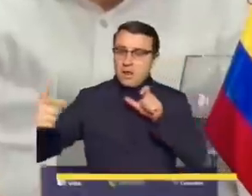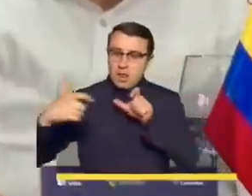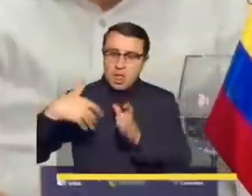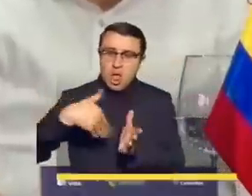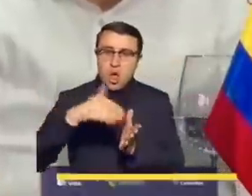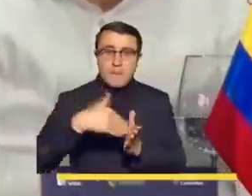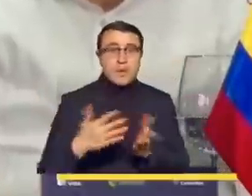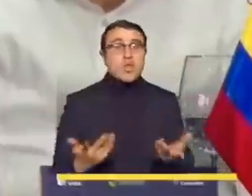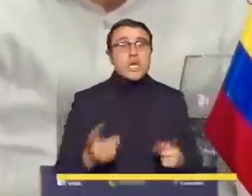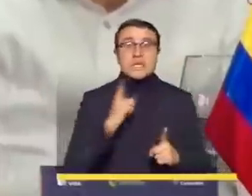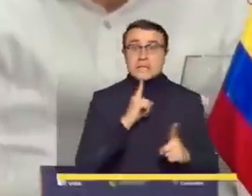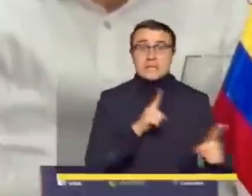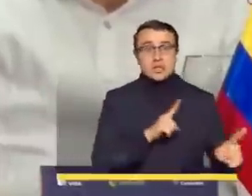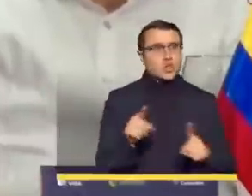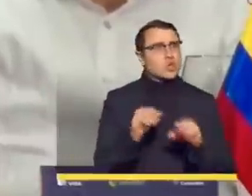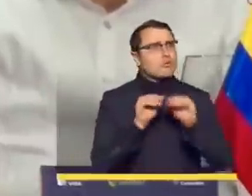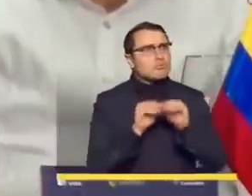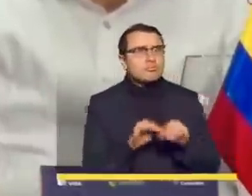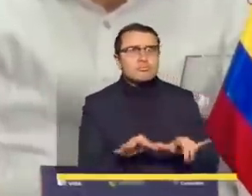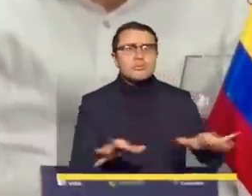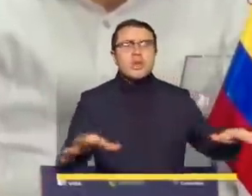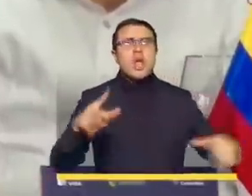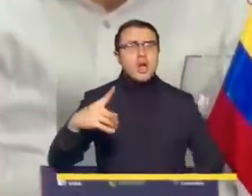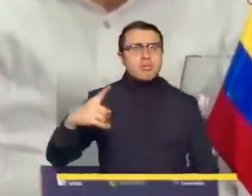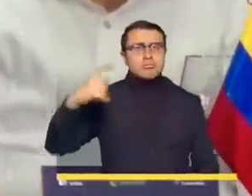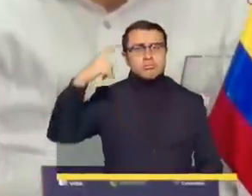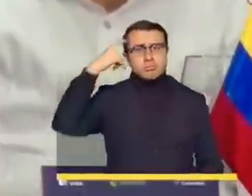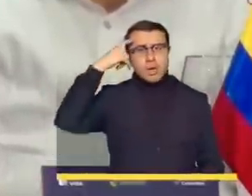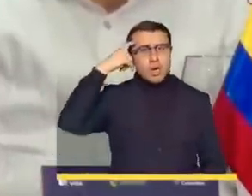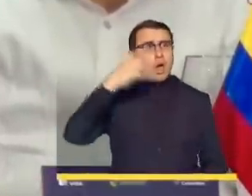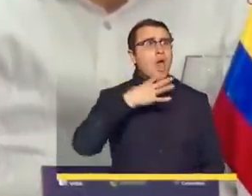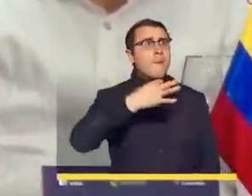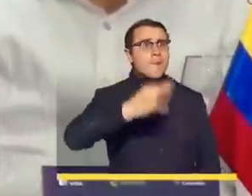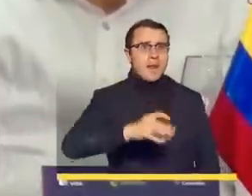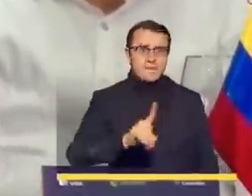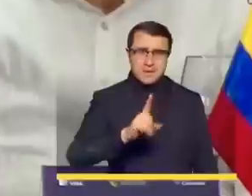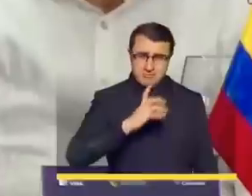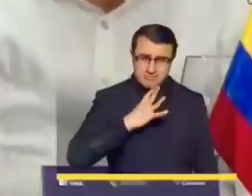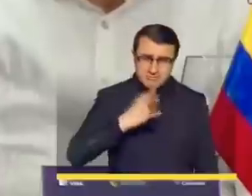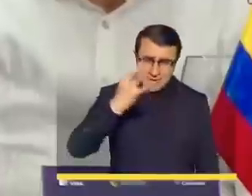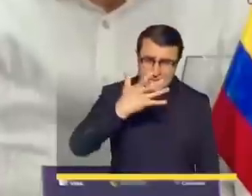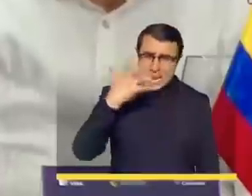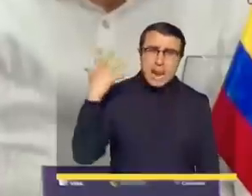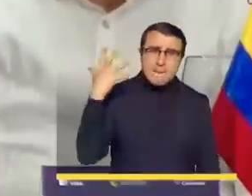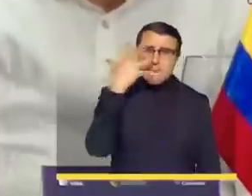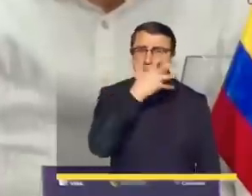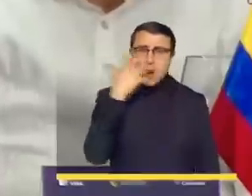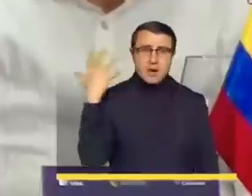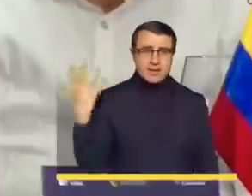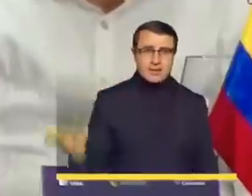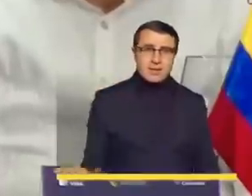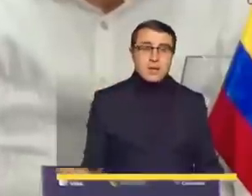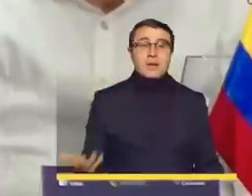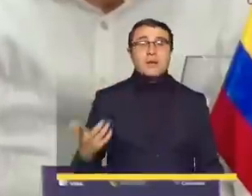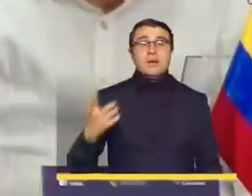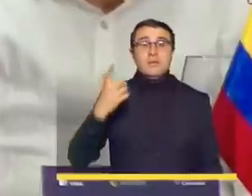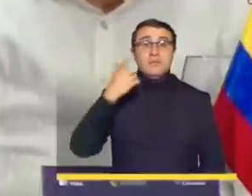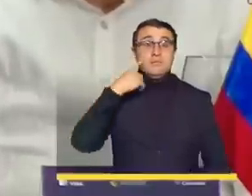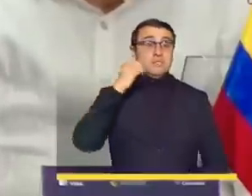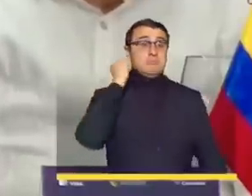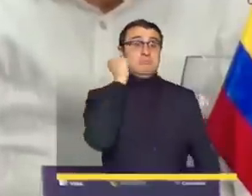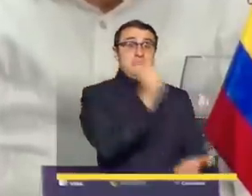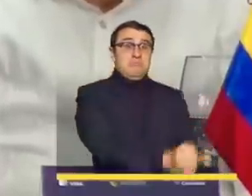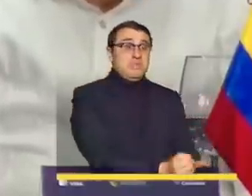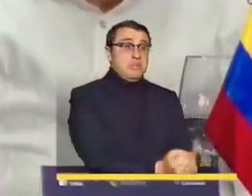se vuelven como verdad cierta y que son simple hipocresía. recortar la oferta por